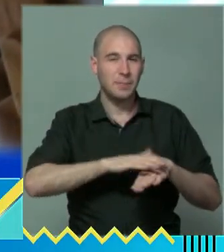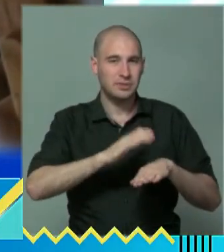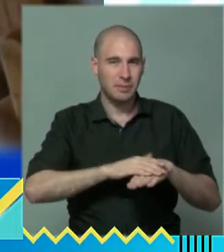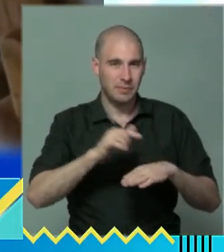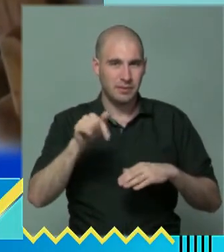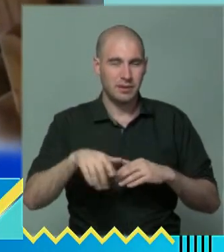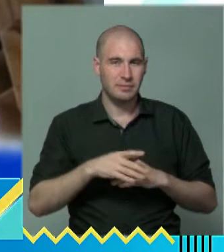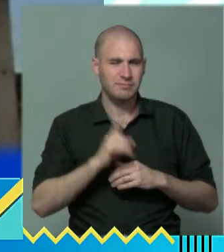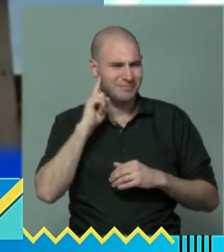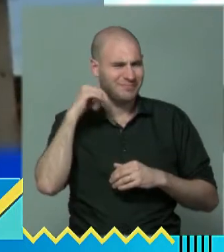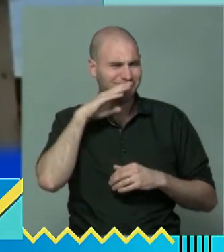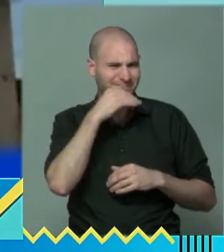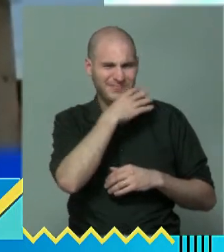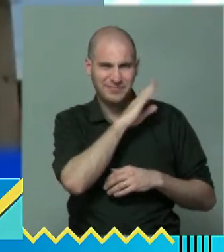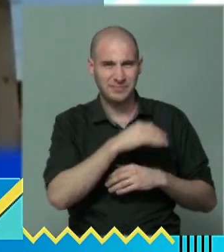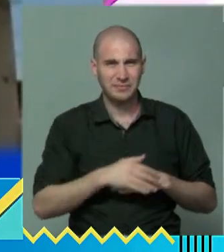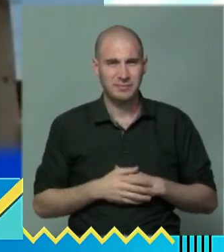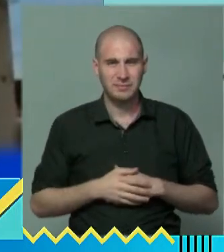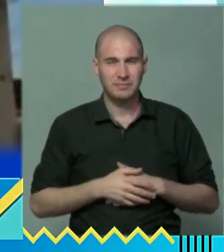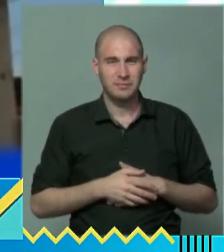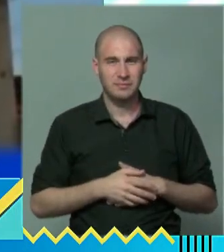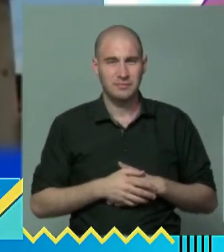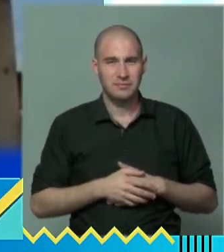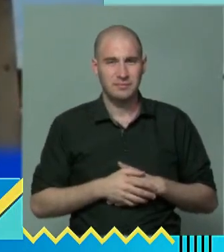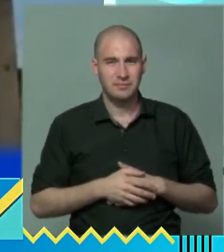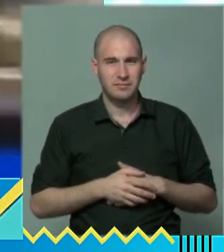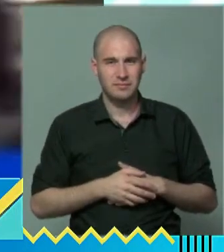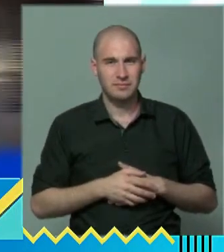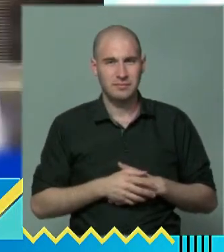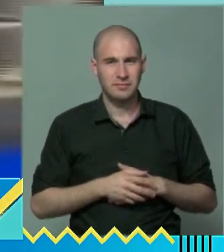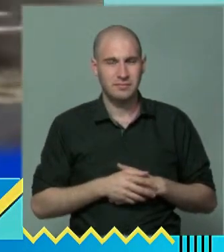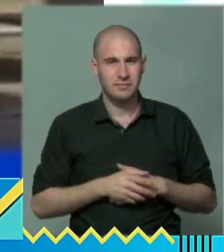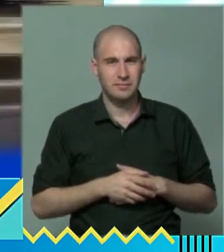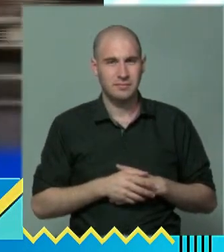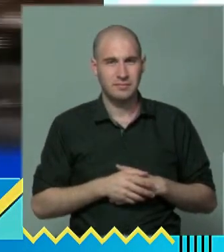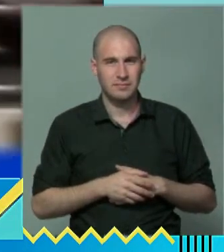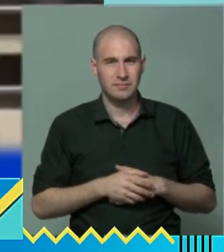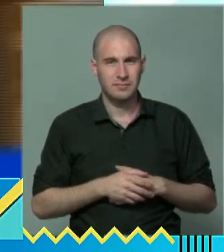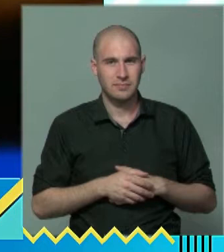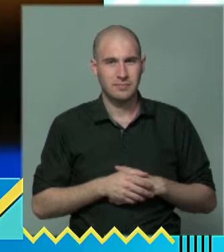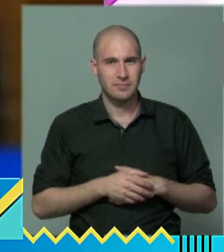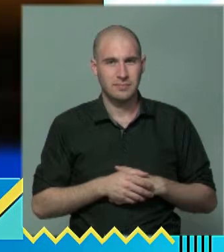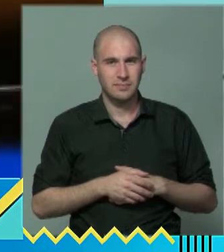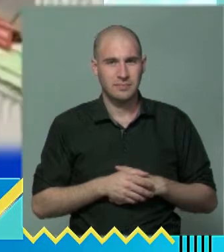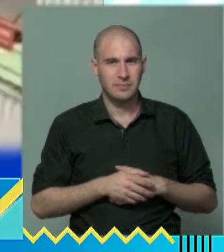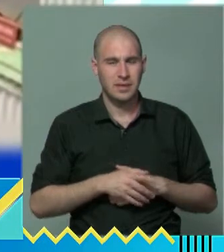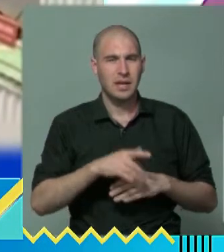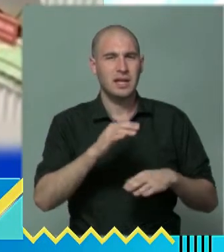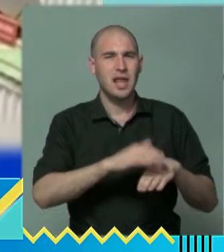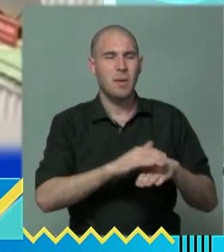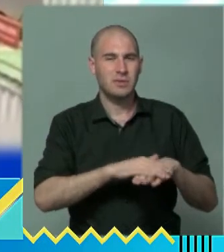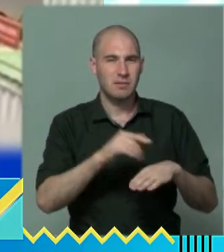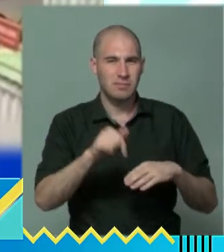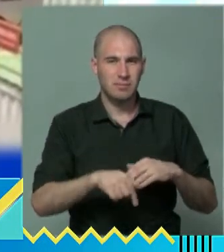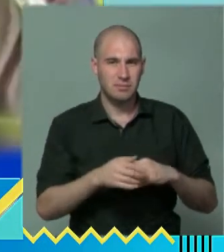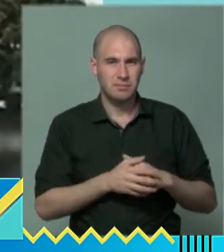administrativa. Solamente se imponen penas de multas y interviene la autoridad administrativa. La responsabilidad es bastante